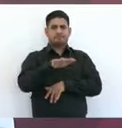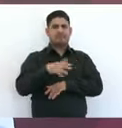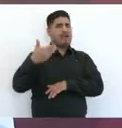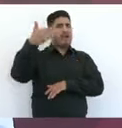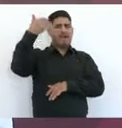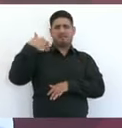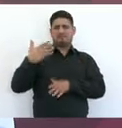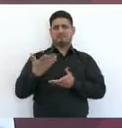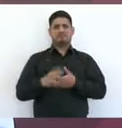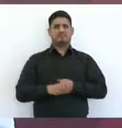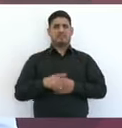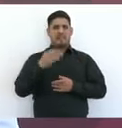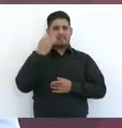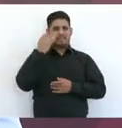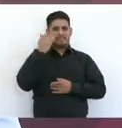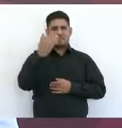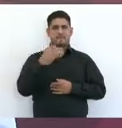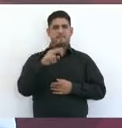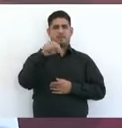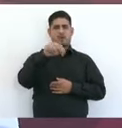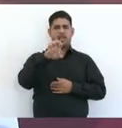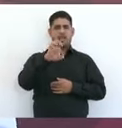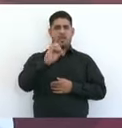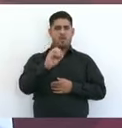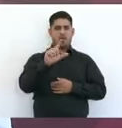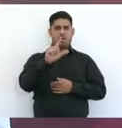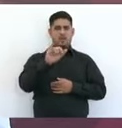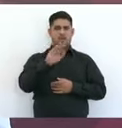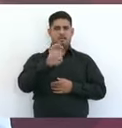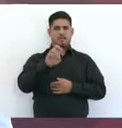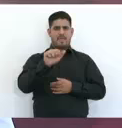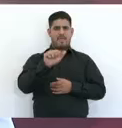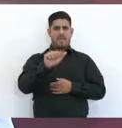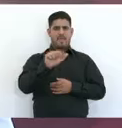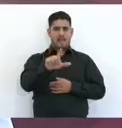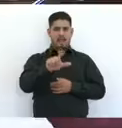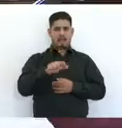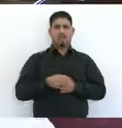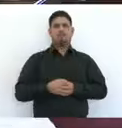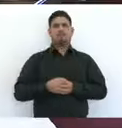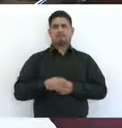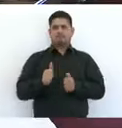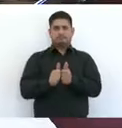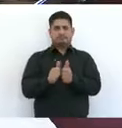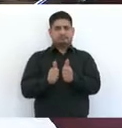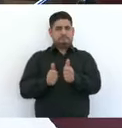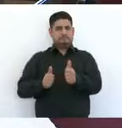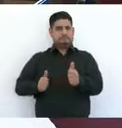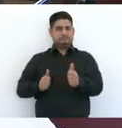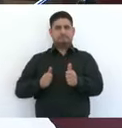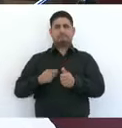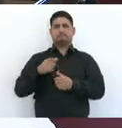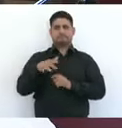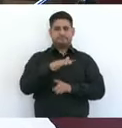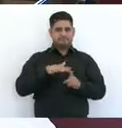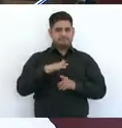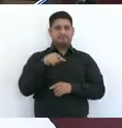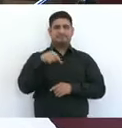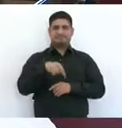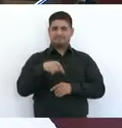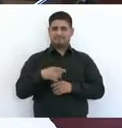abandonada durante el periodo neoliberal y que ha hecho que tenga un enorme rezago social y un ambiente propicio para la